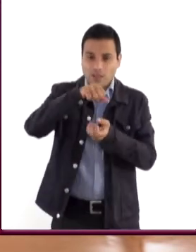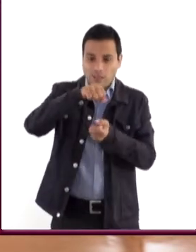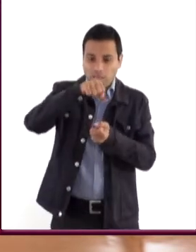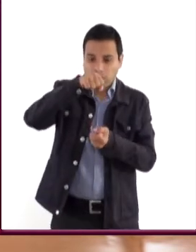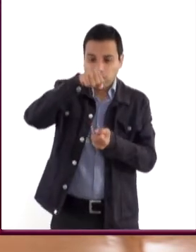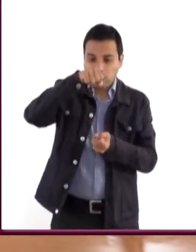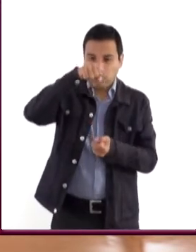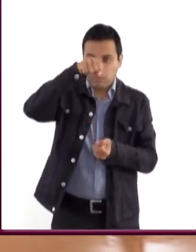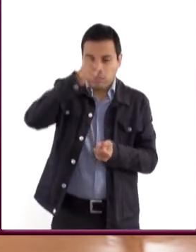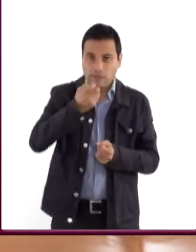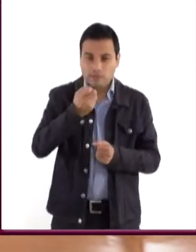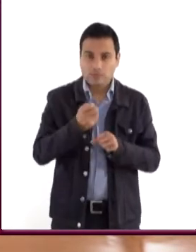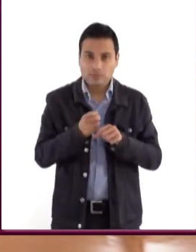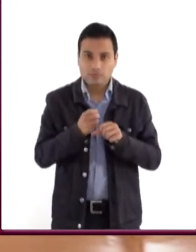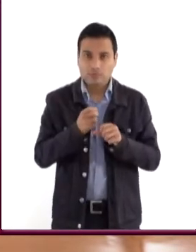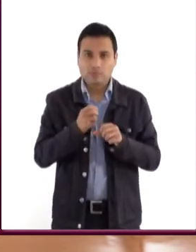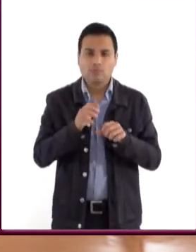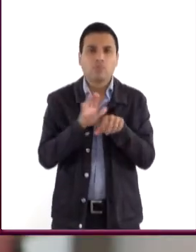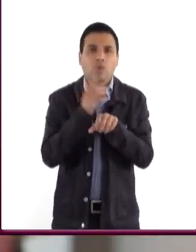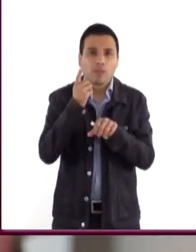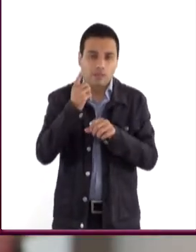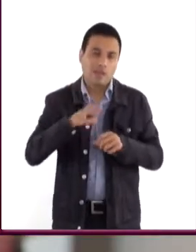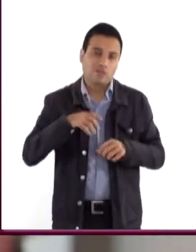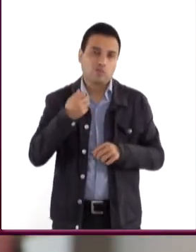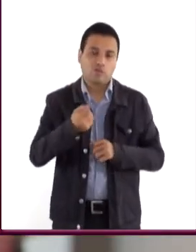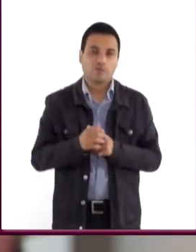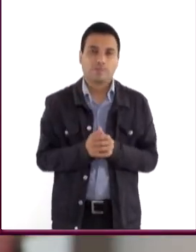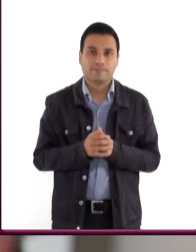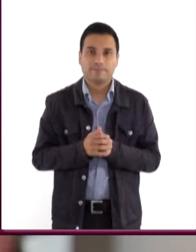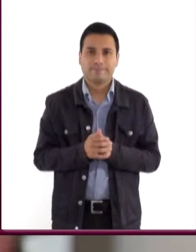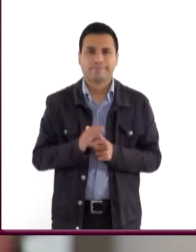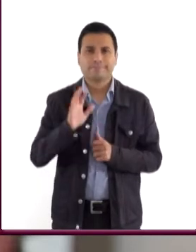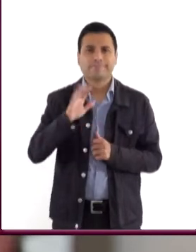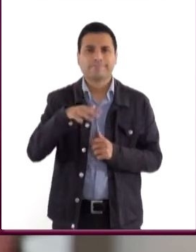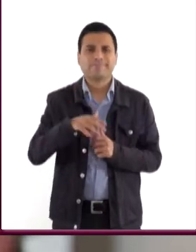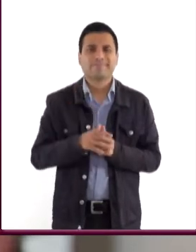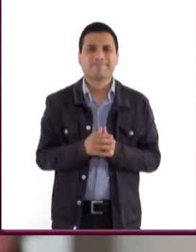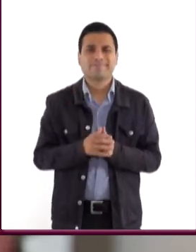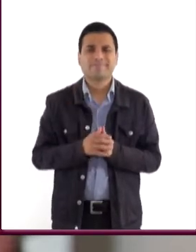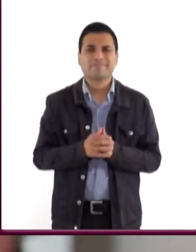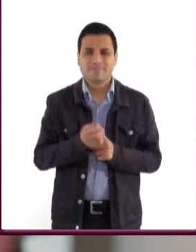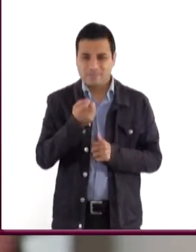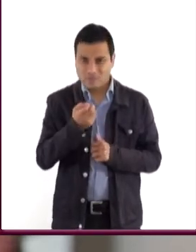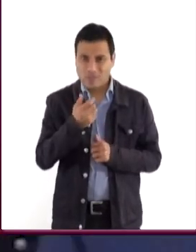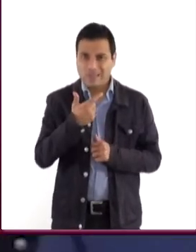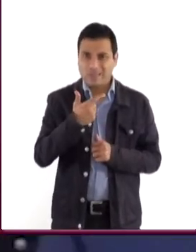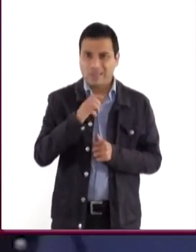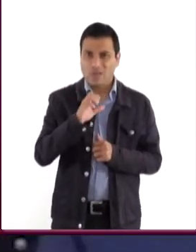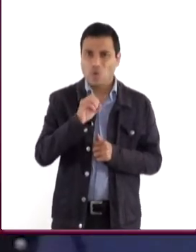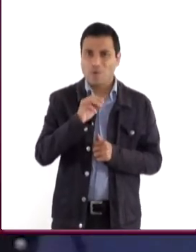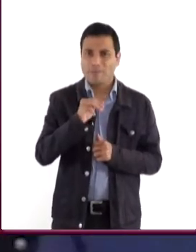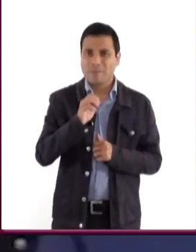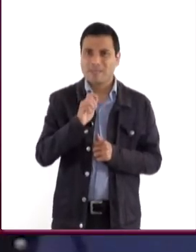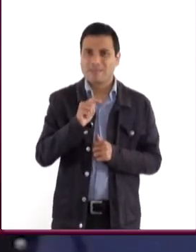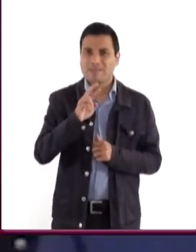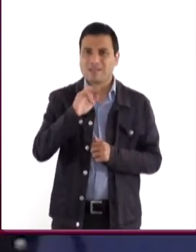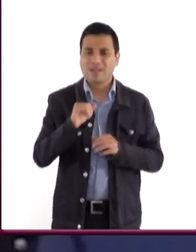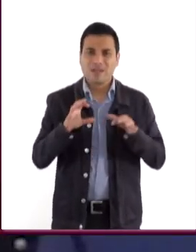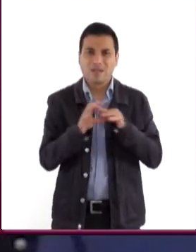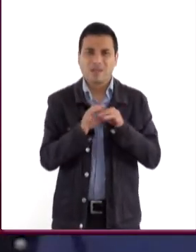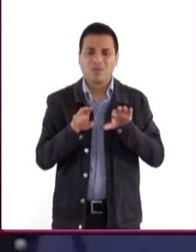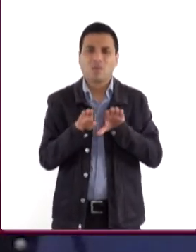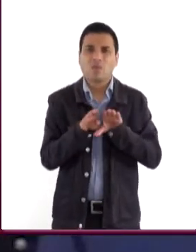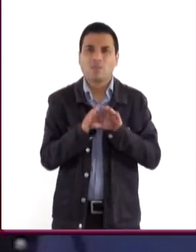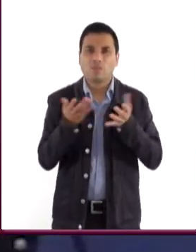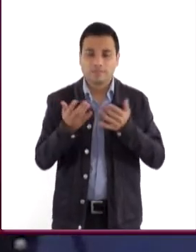vinculan directamente con el esfuerzo. Okay. Oye, ¿qué tanto influye la geometría en estas ecuaciones? Bueno, la geometría es